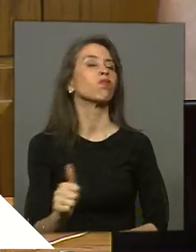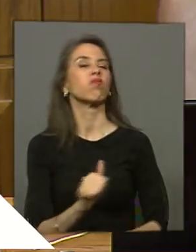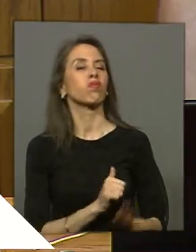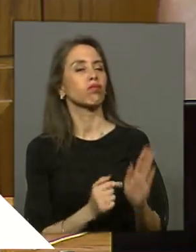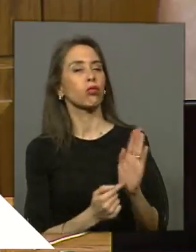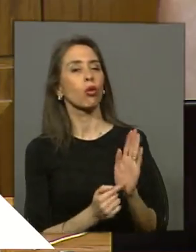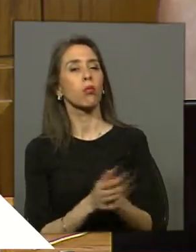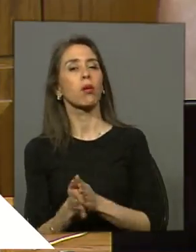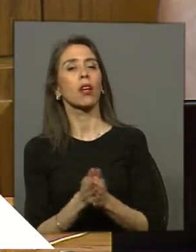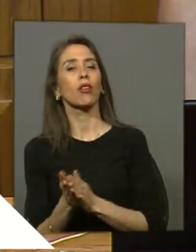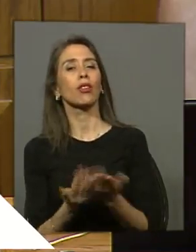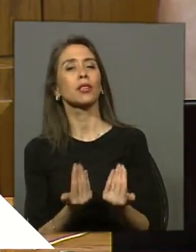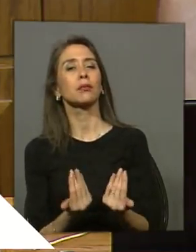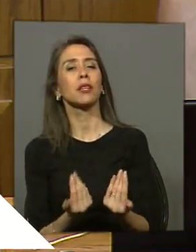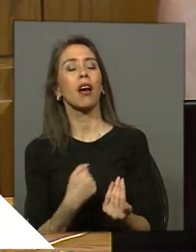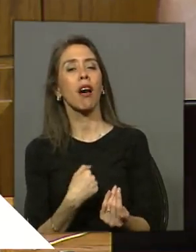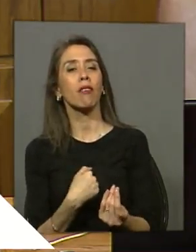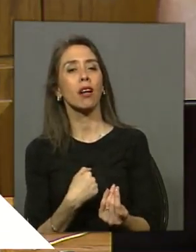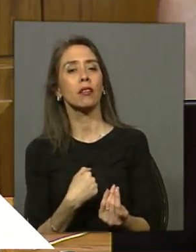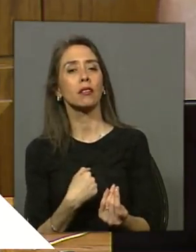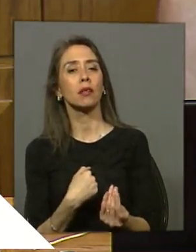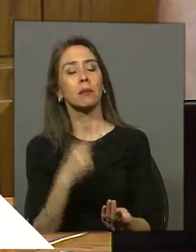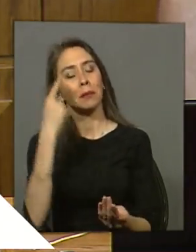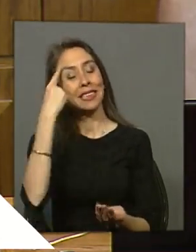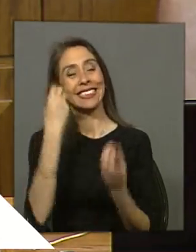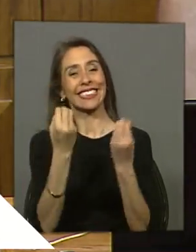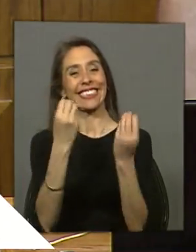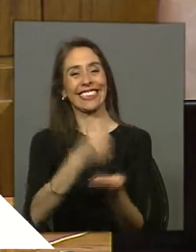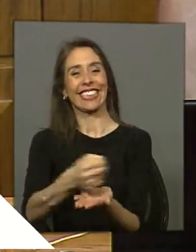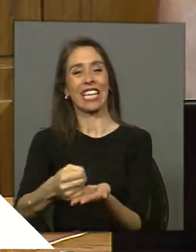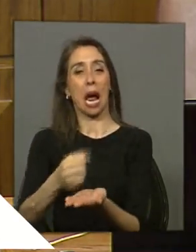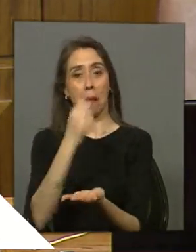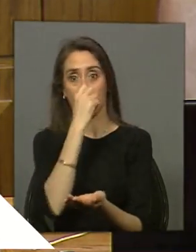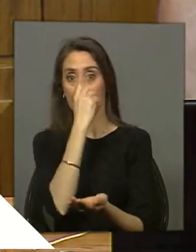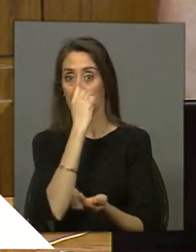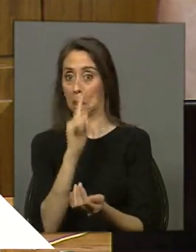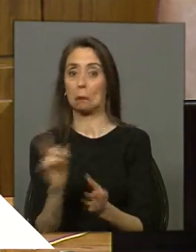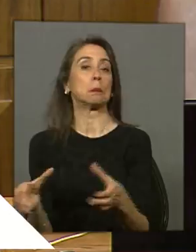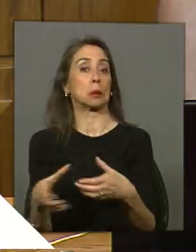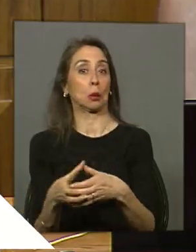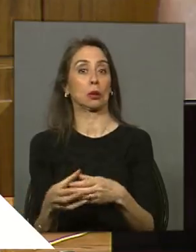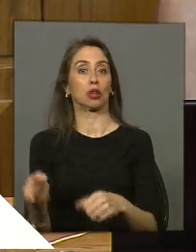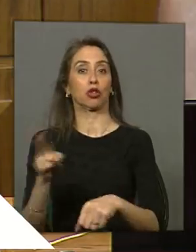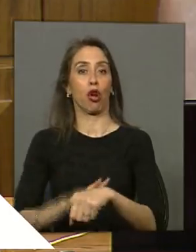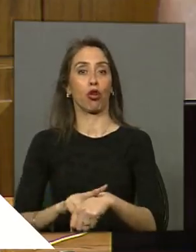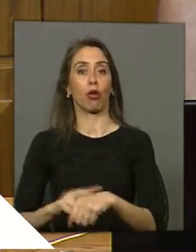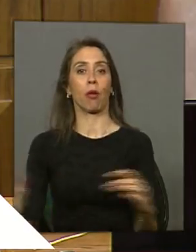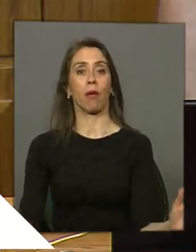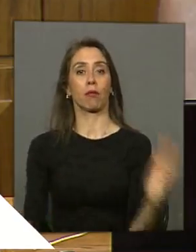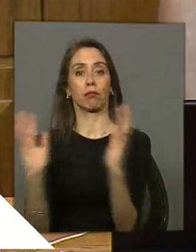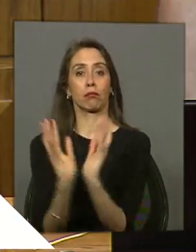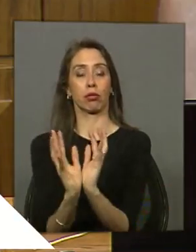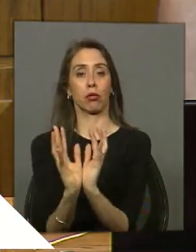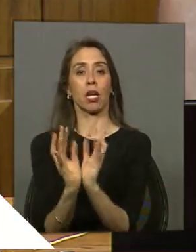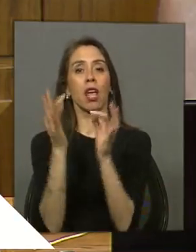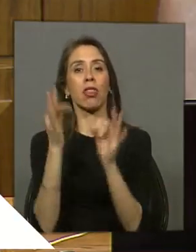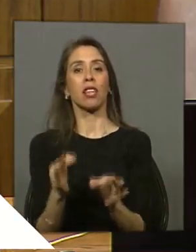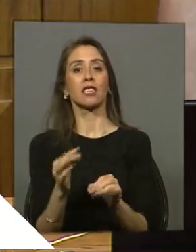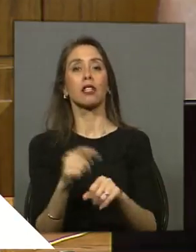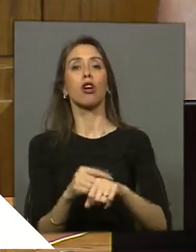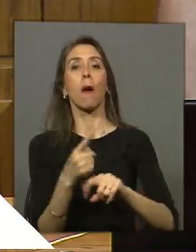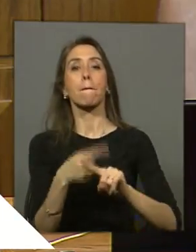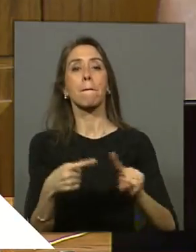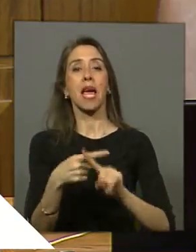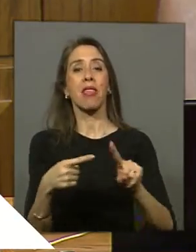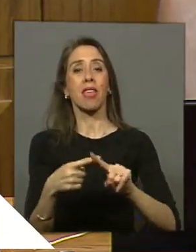con las expectativas que yo tenía al iniciar su tramitación ya que la comisión mixta decidió que no se cobraran los primeros 30